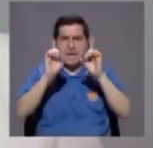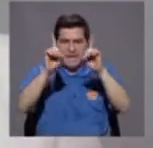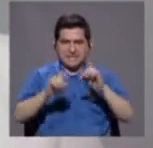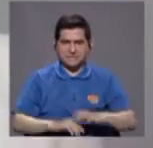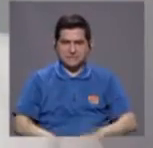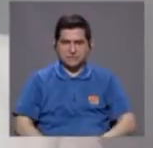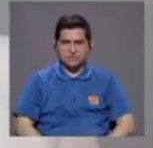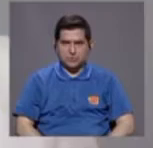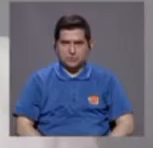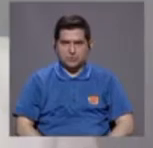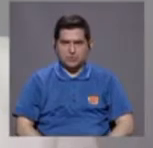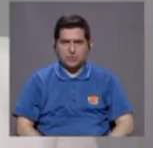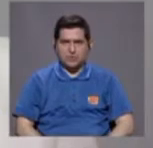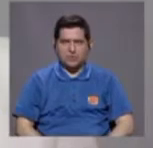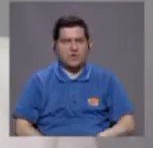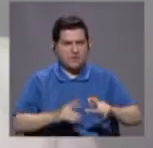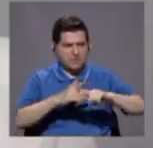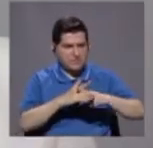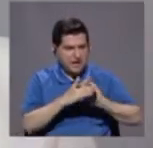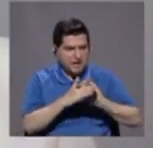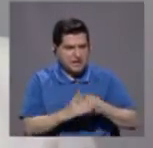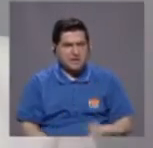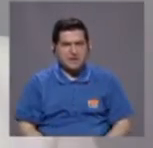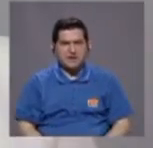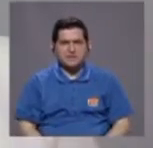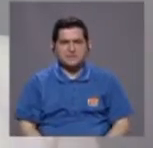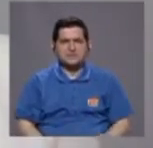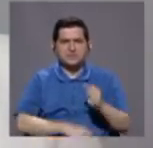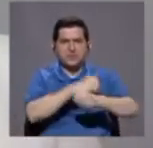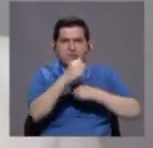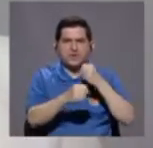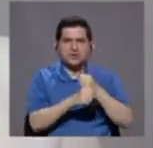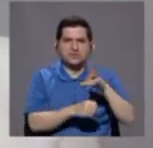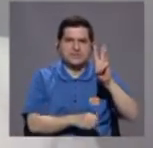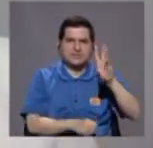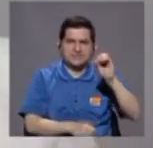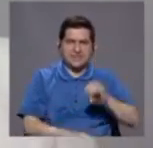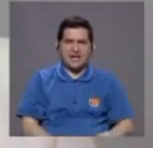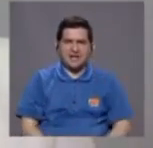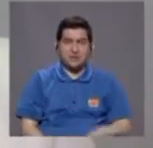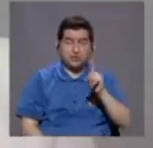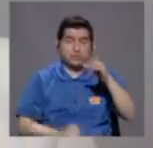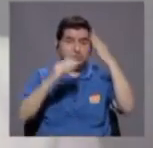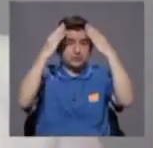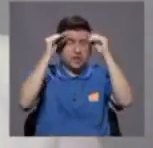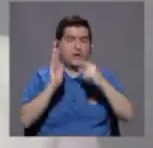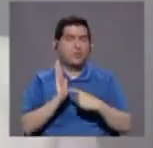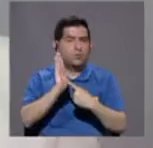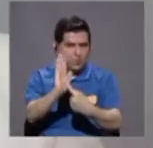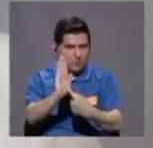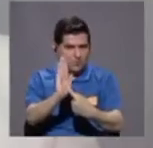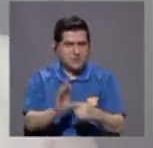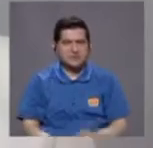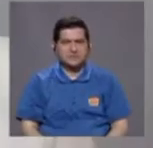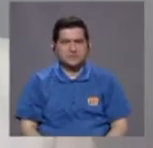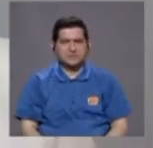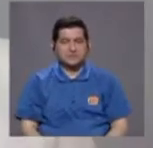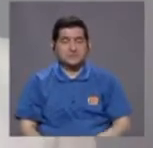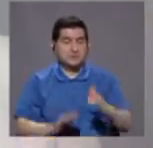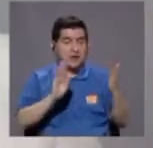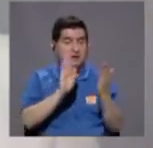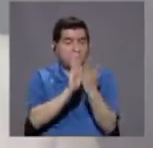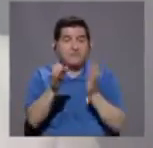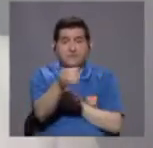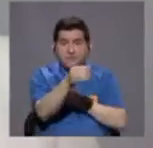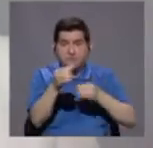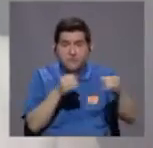de inicios de la década de 1960, que en uno de sus informes dice que frente a su oficina